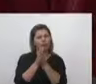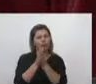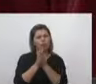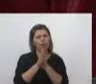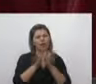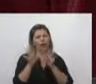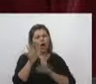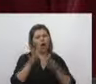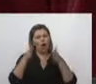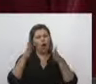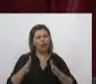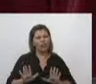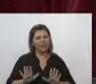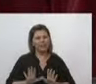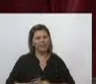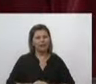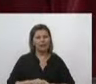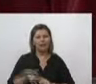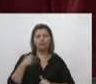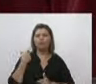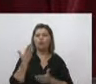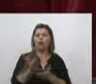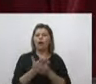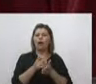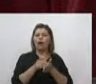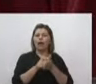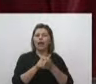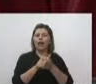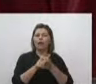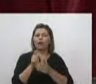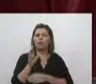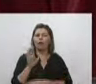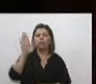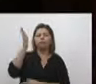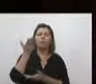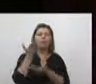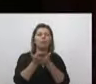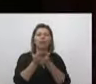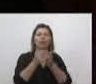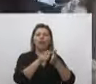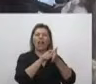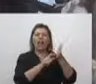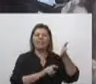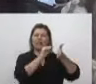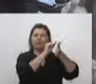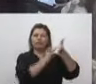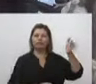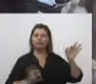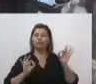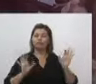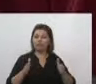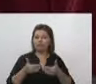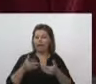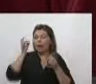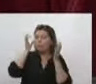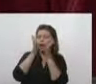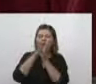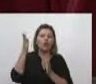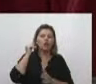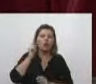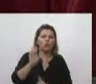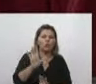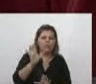la sesión, teniendo en cuenta que ahora ya no hay vuelta atrás. La sesión comenzó, tuvo el quórum necesario, avanzó, la moción de orden de posponer